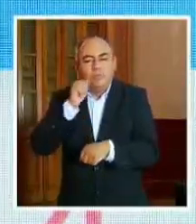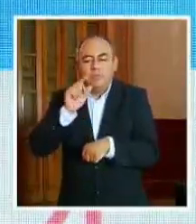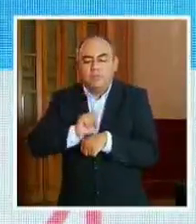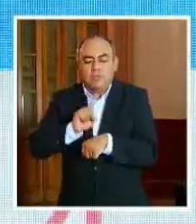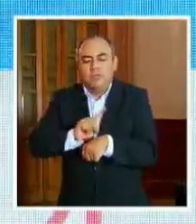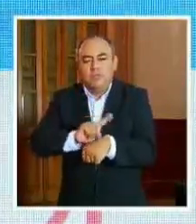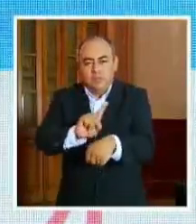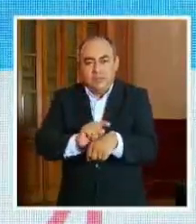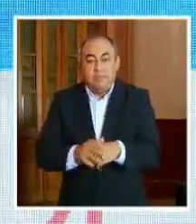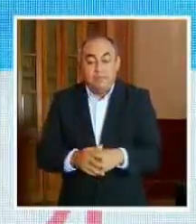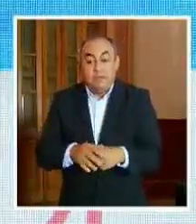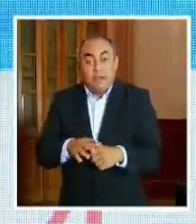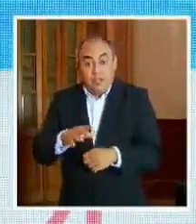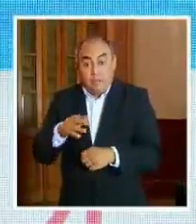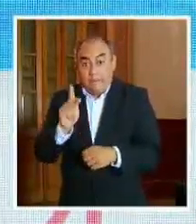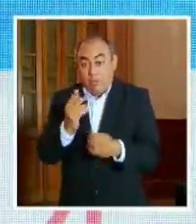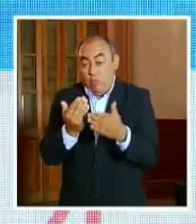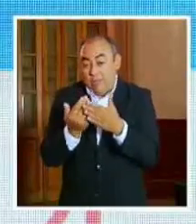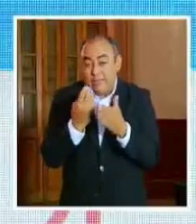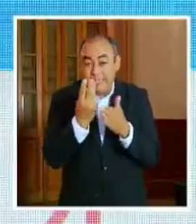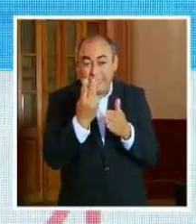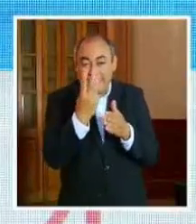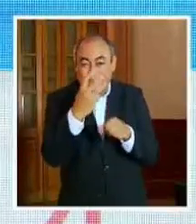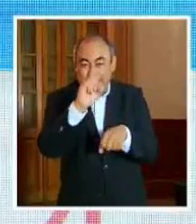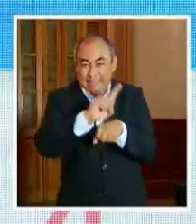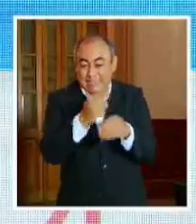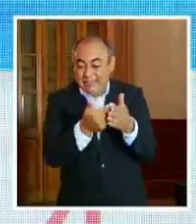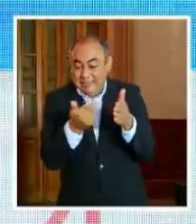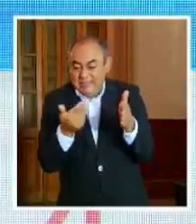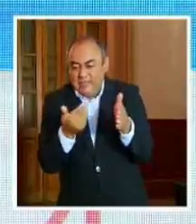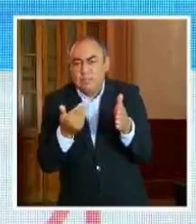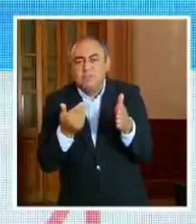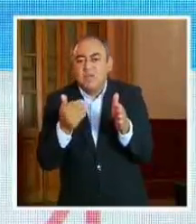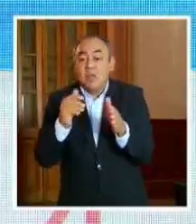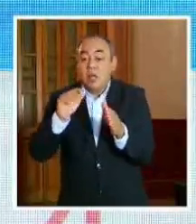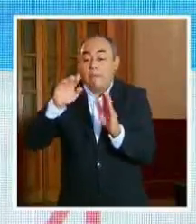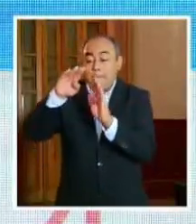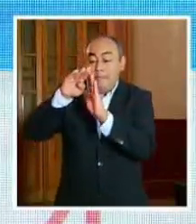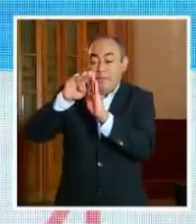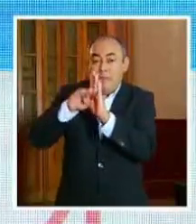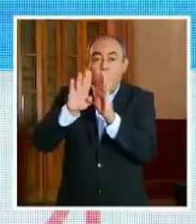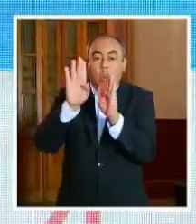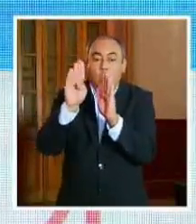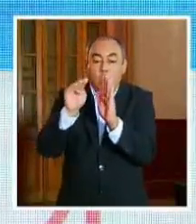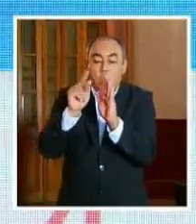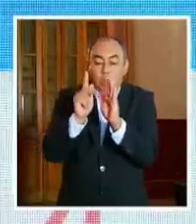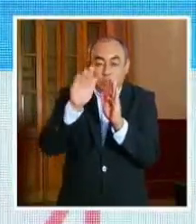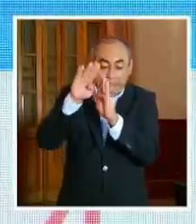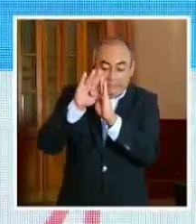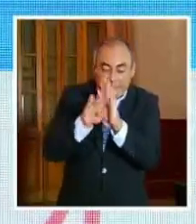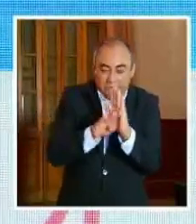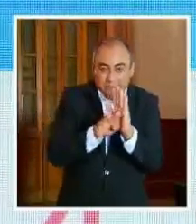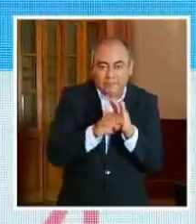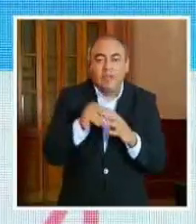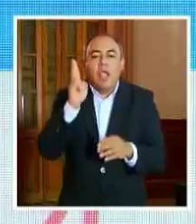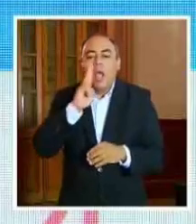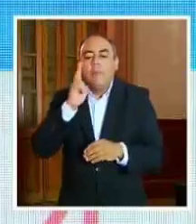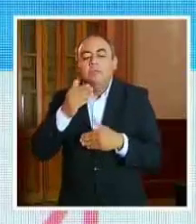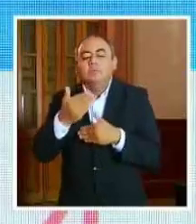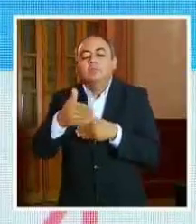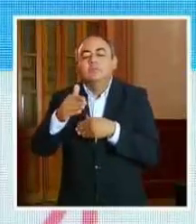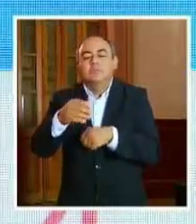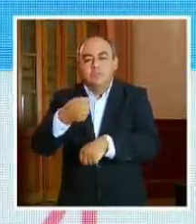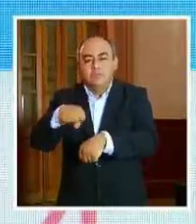con indicador de un dígito. Vamos a ver cuál es el comportamiento para la semana número 9. Continuamos con